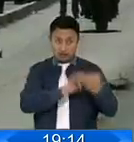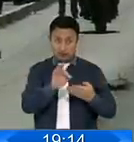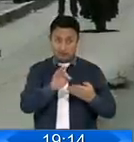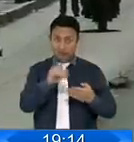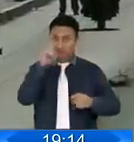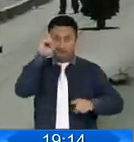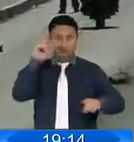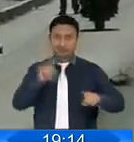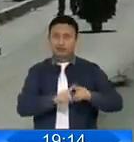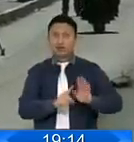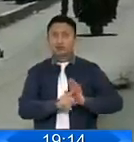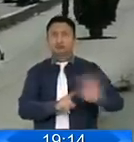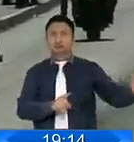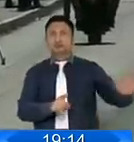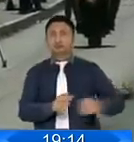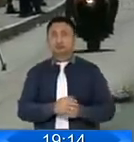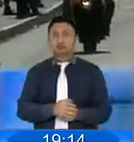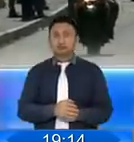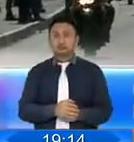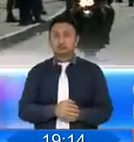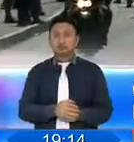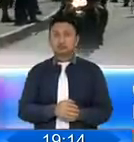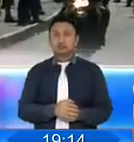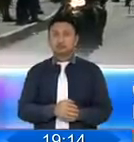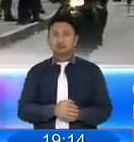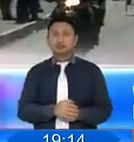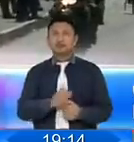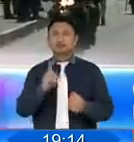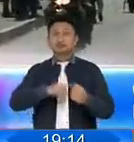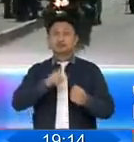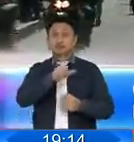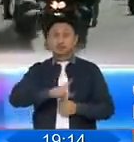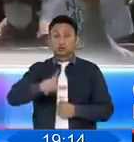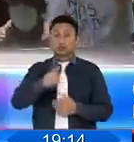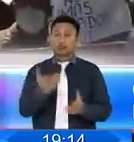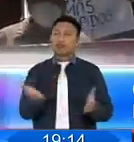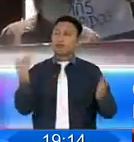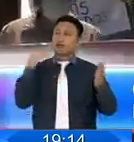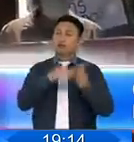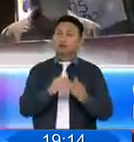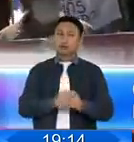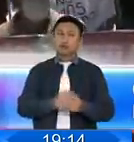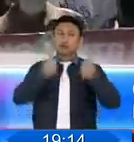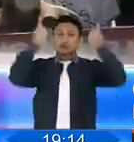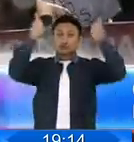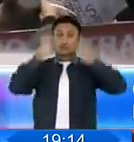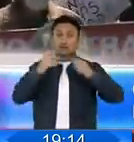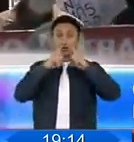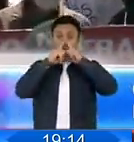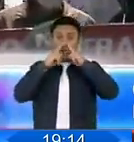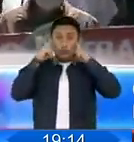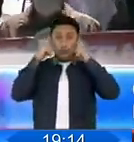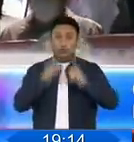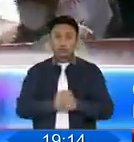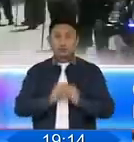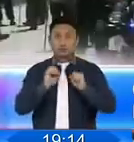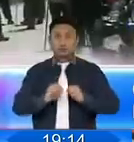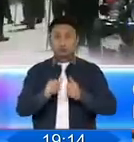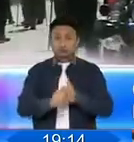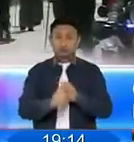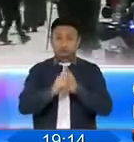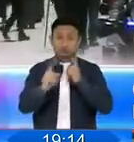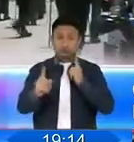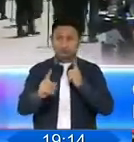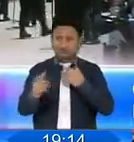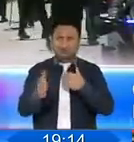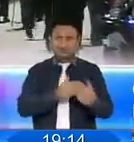Una nueva jornada de movilizaciones vivió Quito este lunes, con pancartas, puestos, mascarillas, sin cumplir con el distanciamiento social.